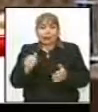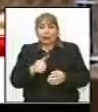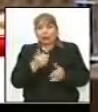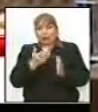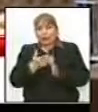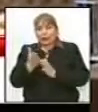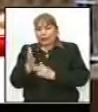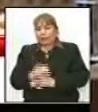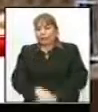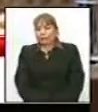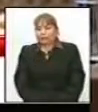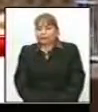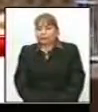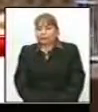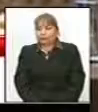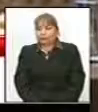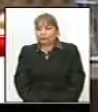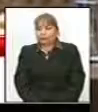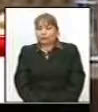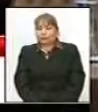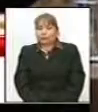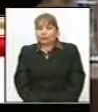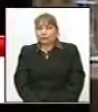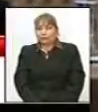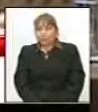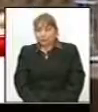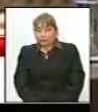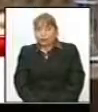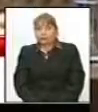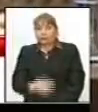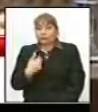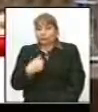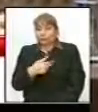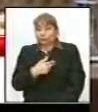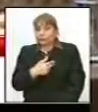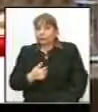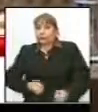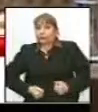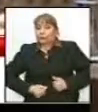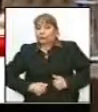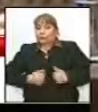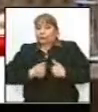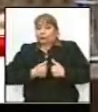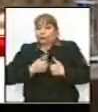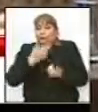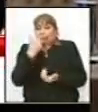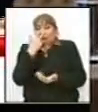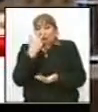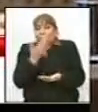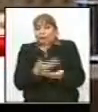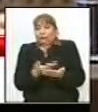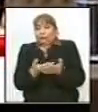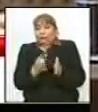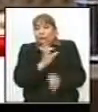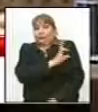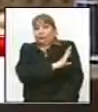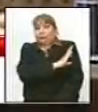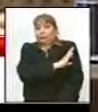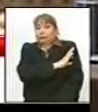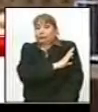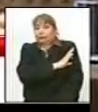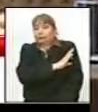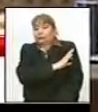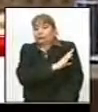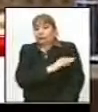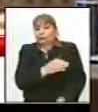manera. Entonces, quienes hemos vivido todo esto, ver a un fiscal